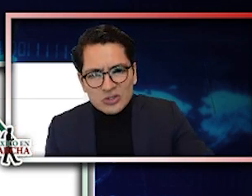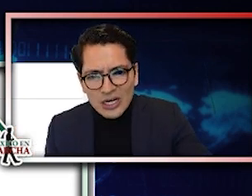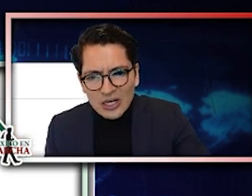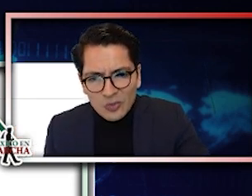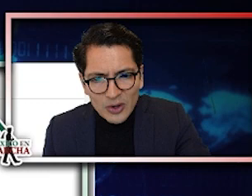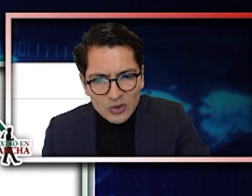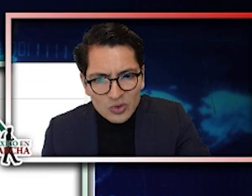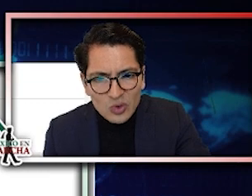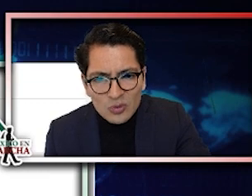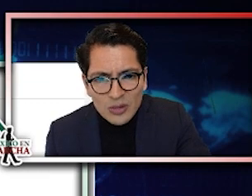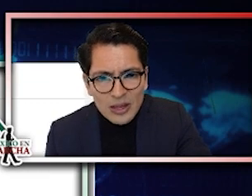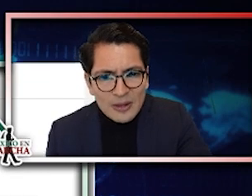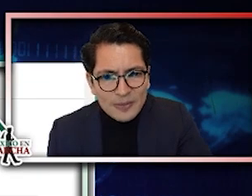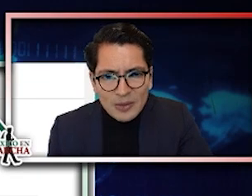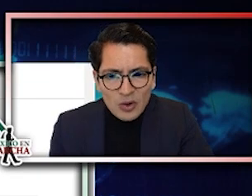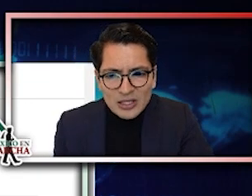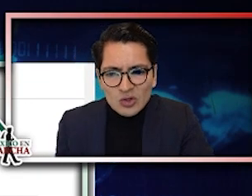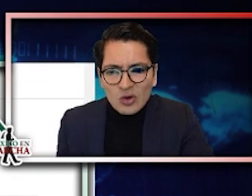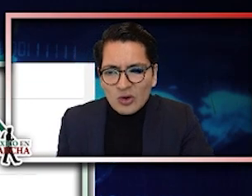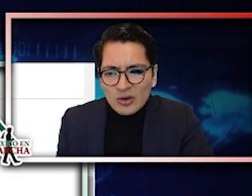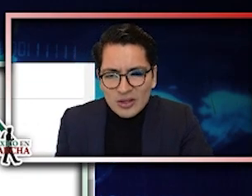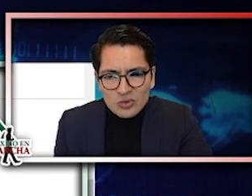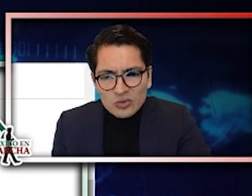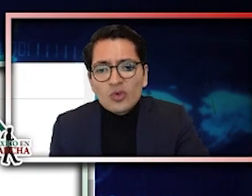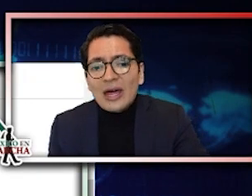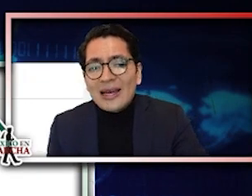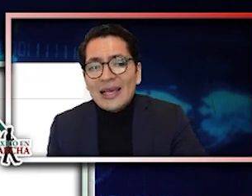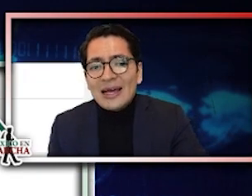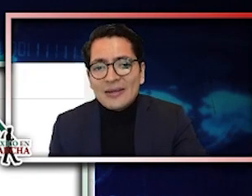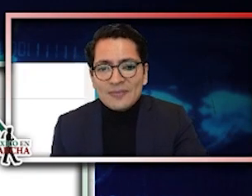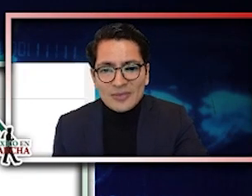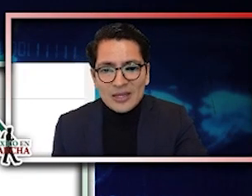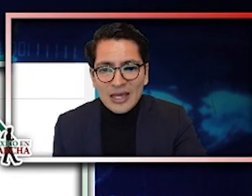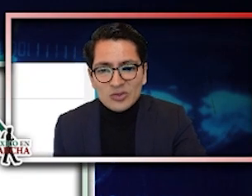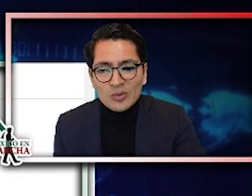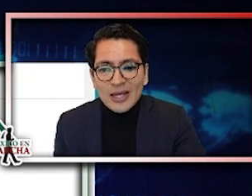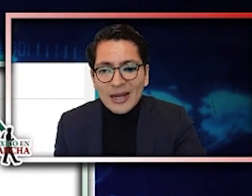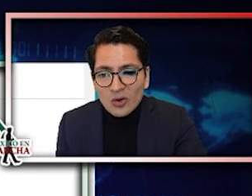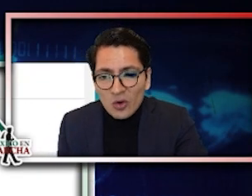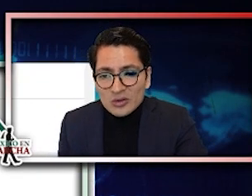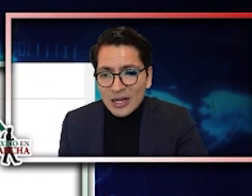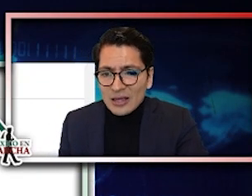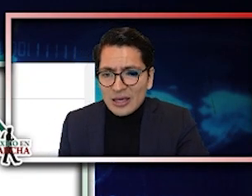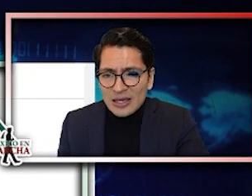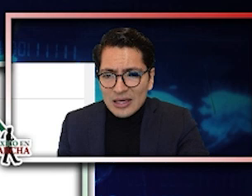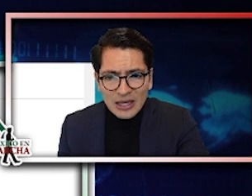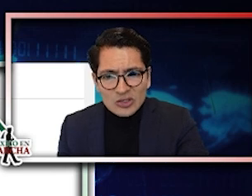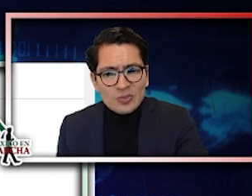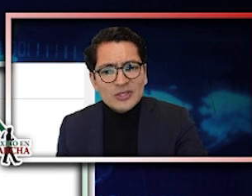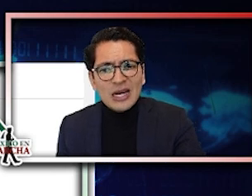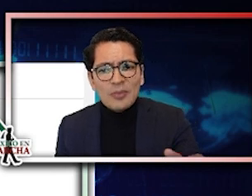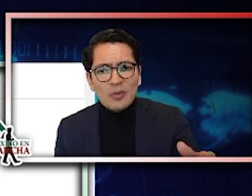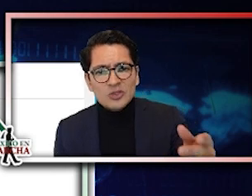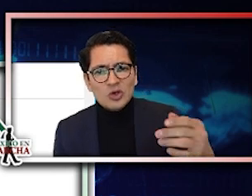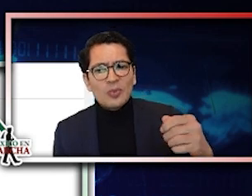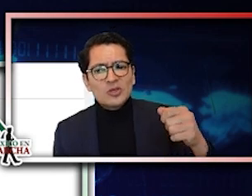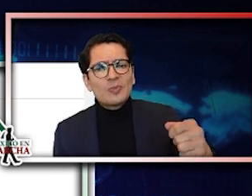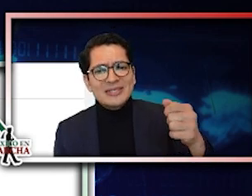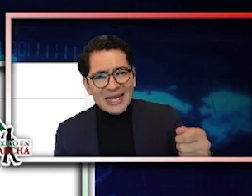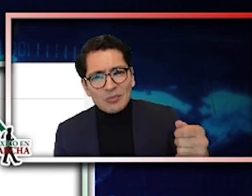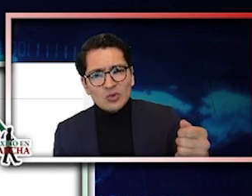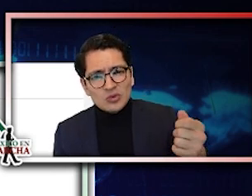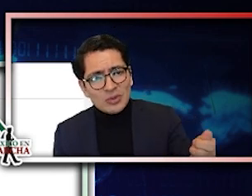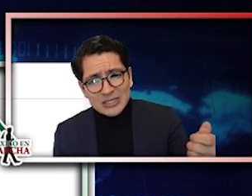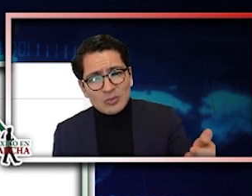beneficia a todos el aeropuerto en tulum por eso dudaría que estuviera en contra y de hecho pues se la aprovechó